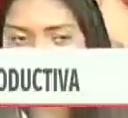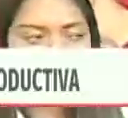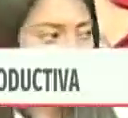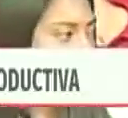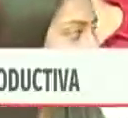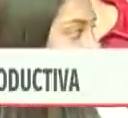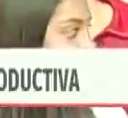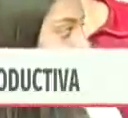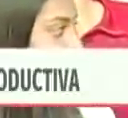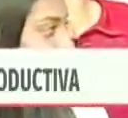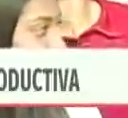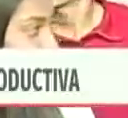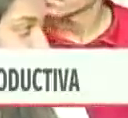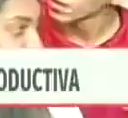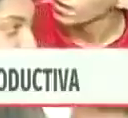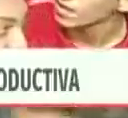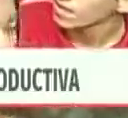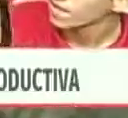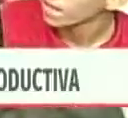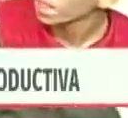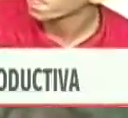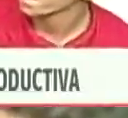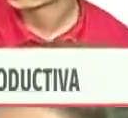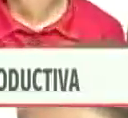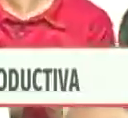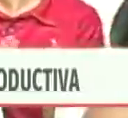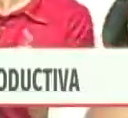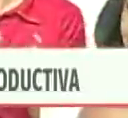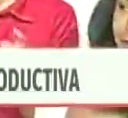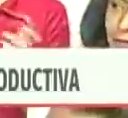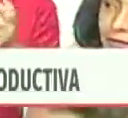La misión Robert Serra.